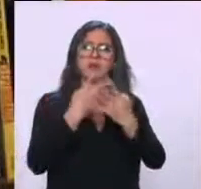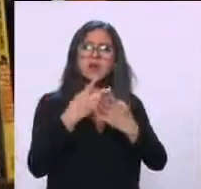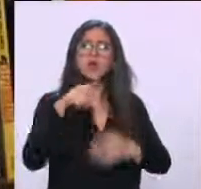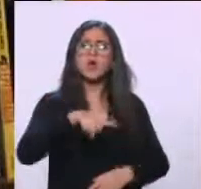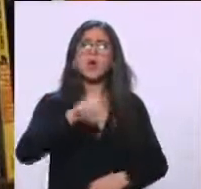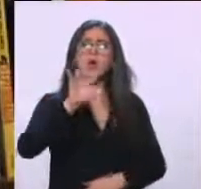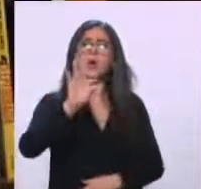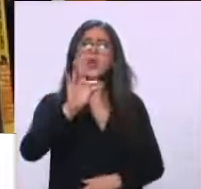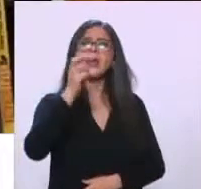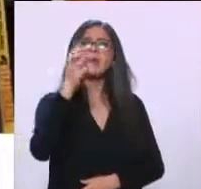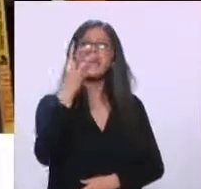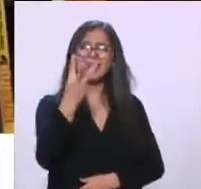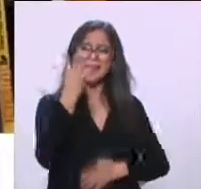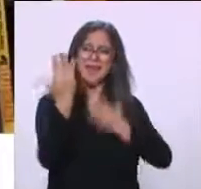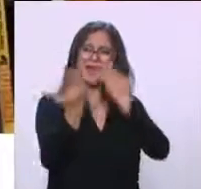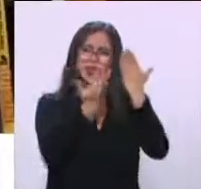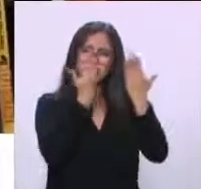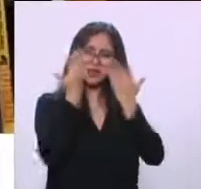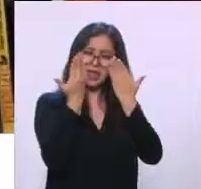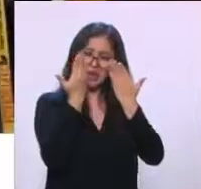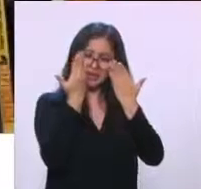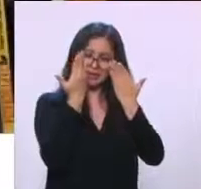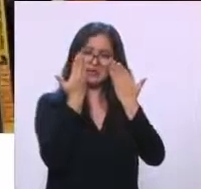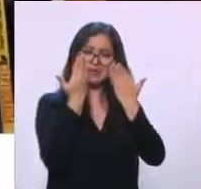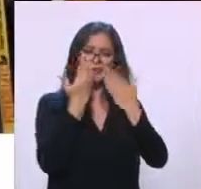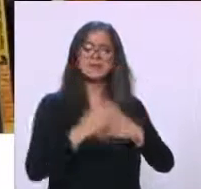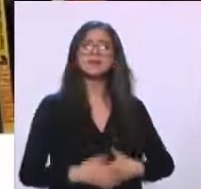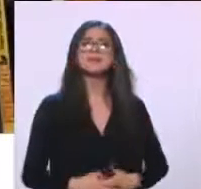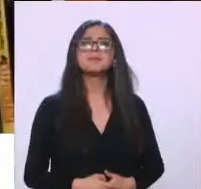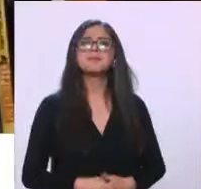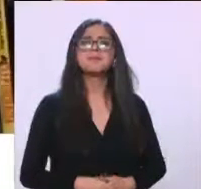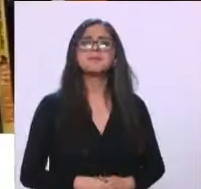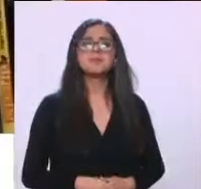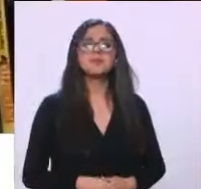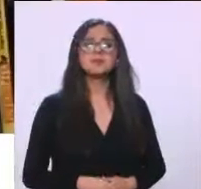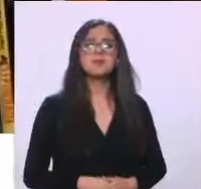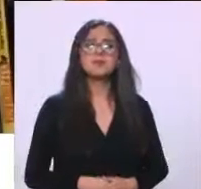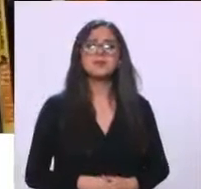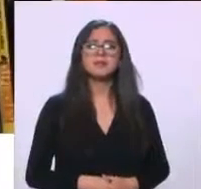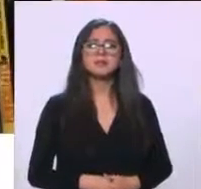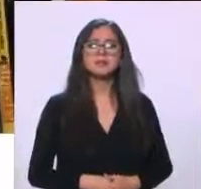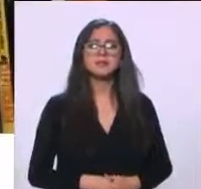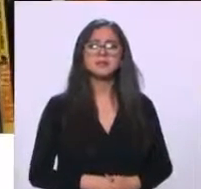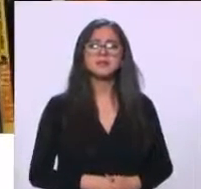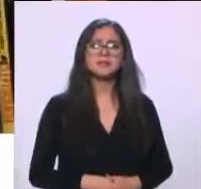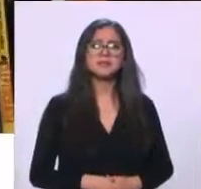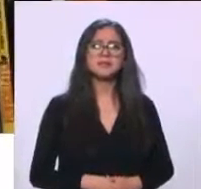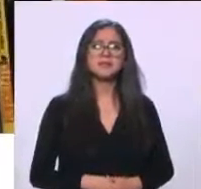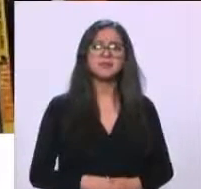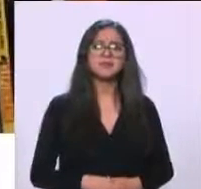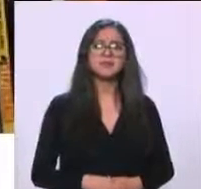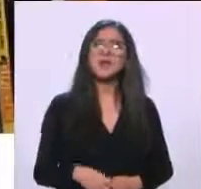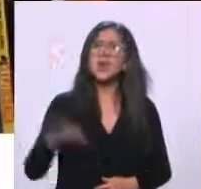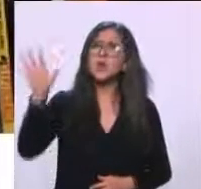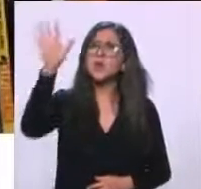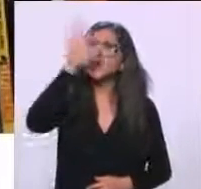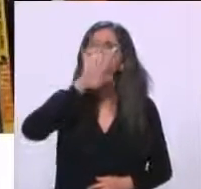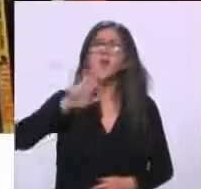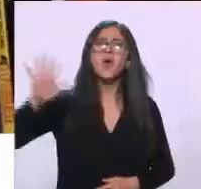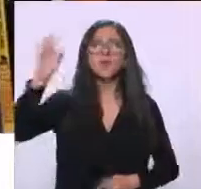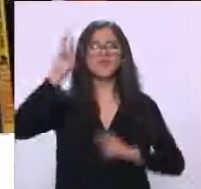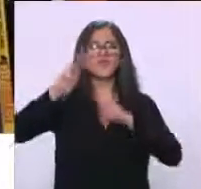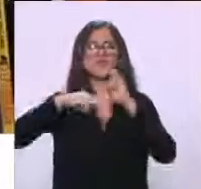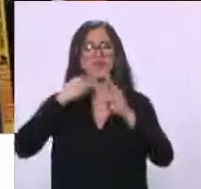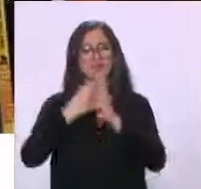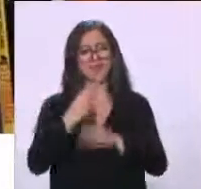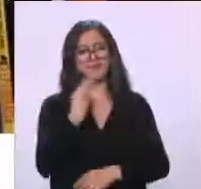43 estudiantes de esta normal. En México todo el mundo sabía que la verdad histórica no era tal y